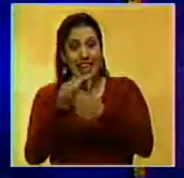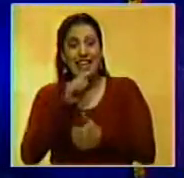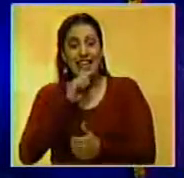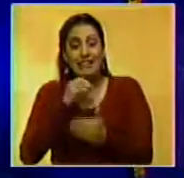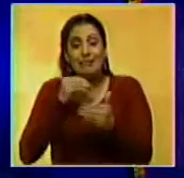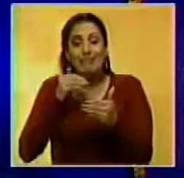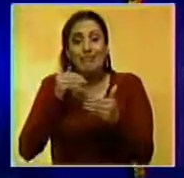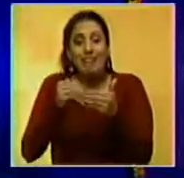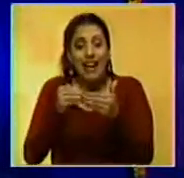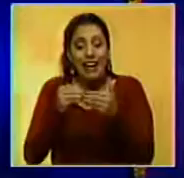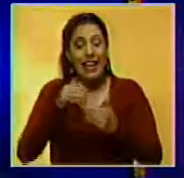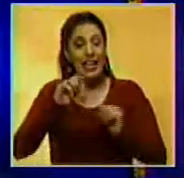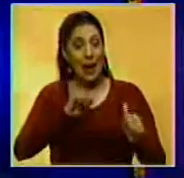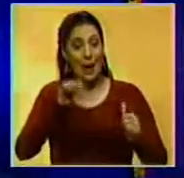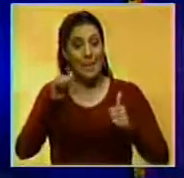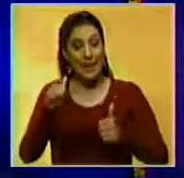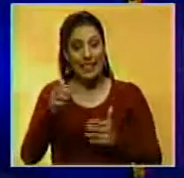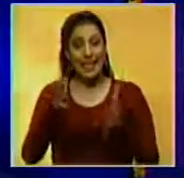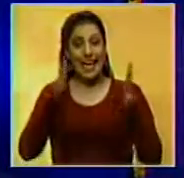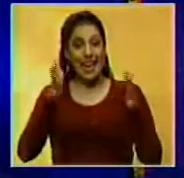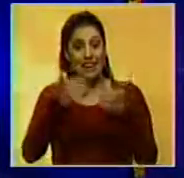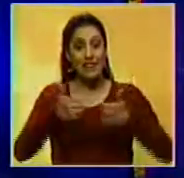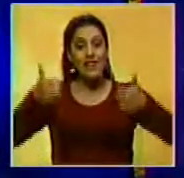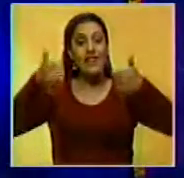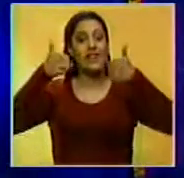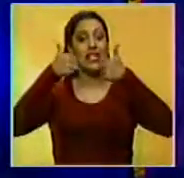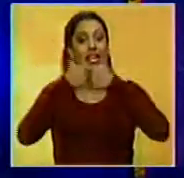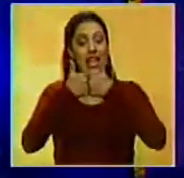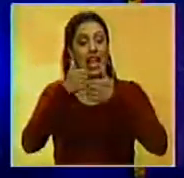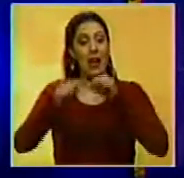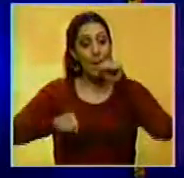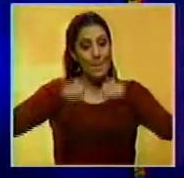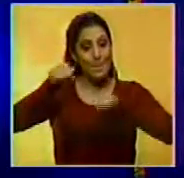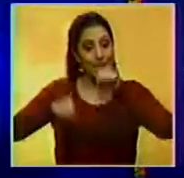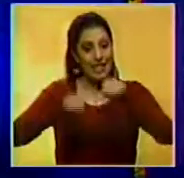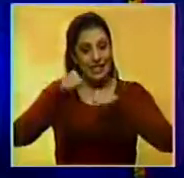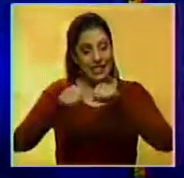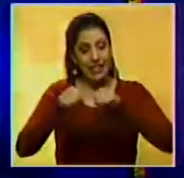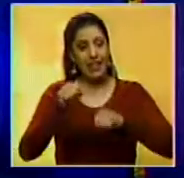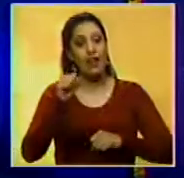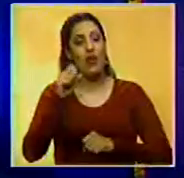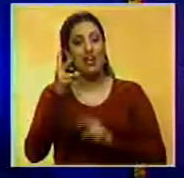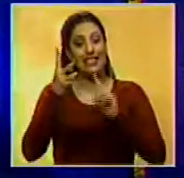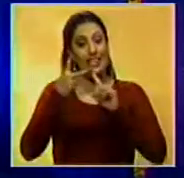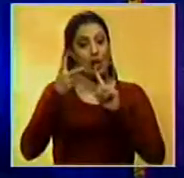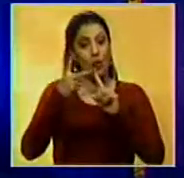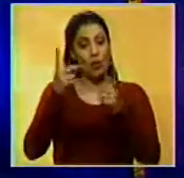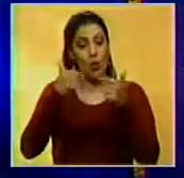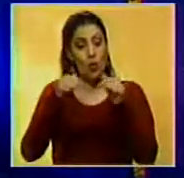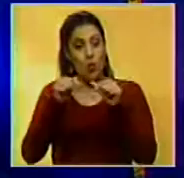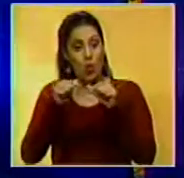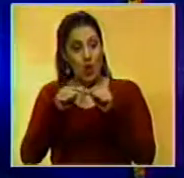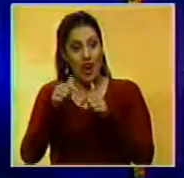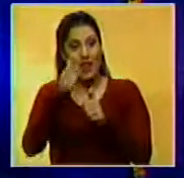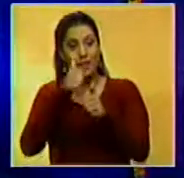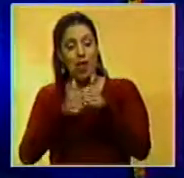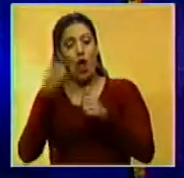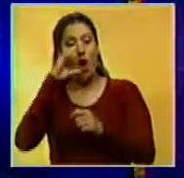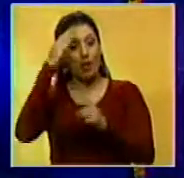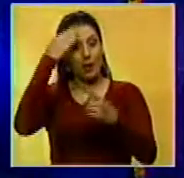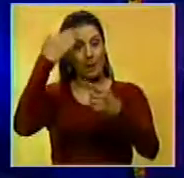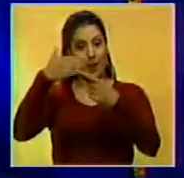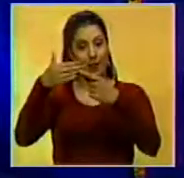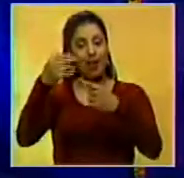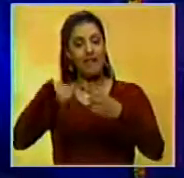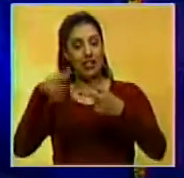se acerca a lo que será la gran final del ciclismo BMX. Quedó en segundo lugar, insisto, detrás de la colombiana Mariana